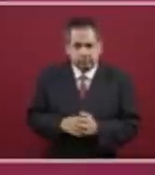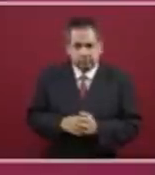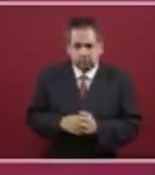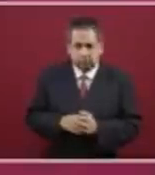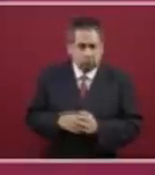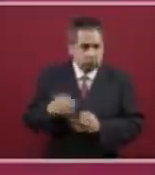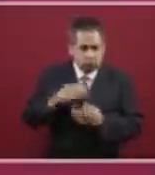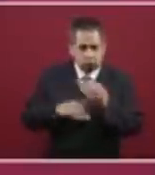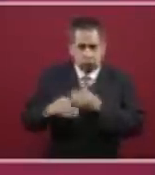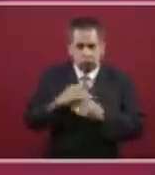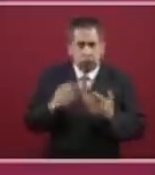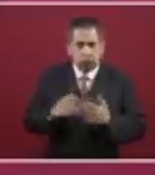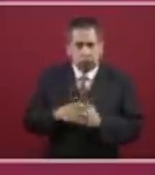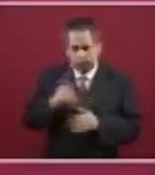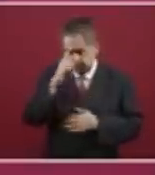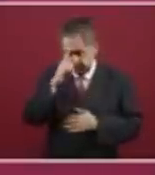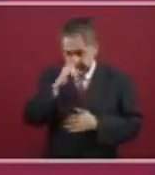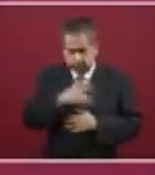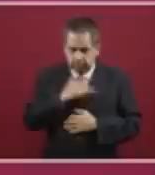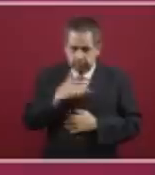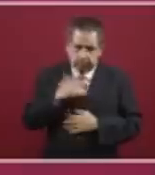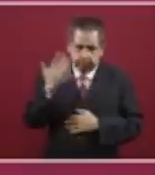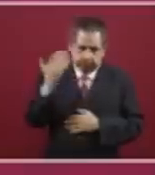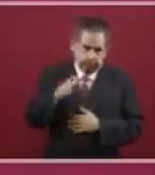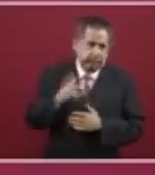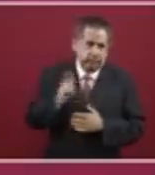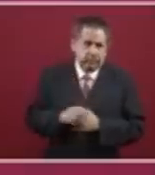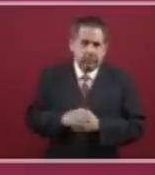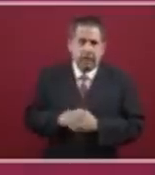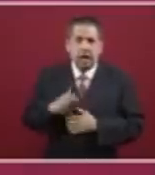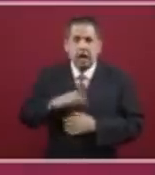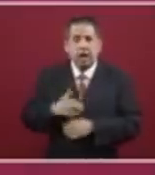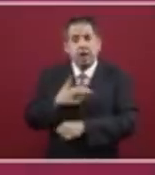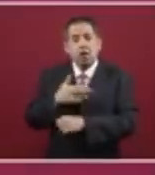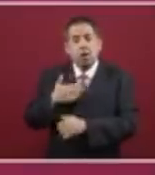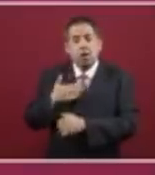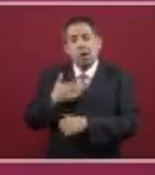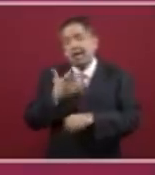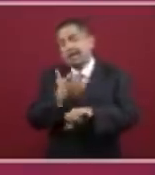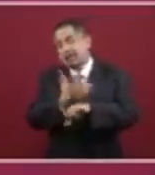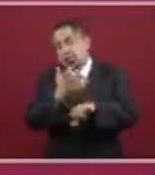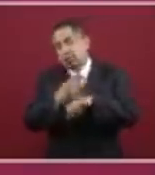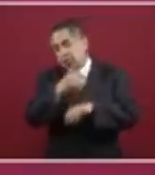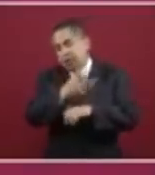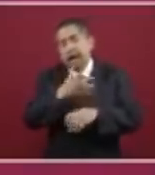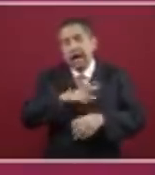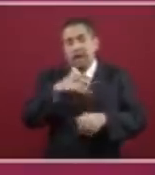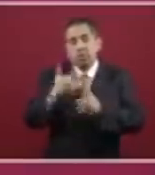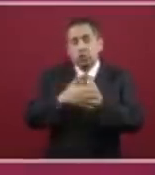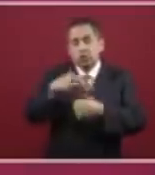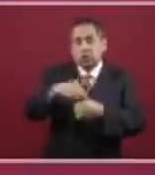estemos conscientes de que hay un proceso electoral en Estados Unidos.